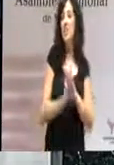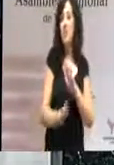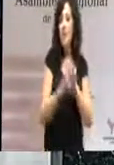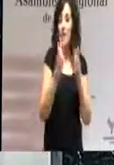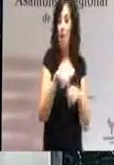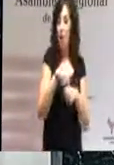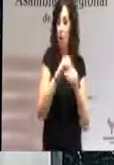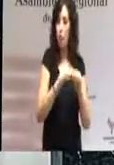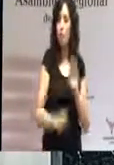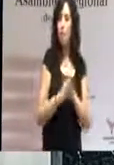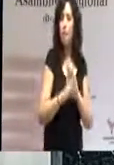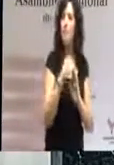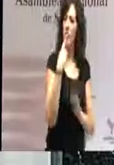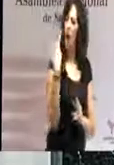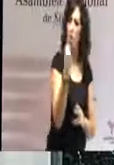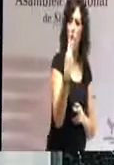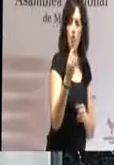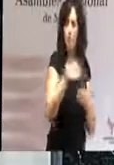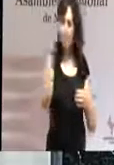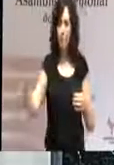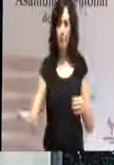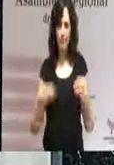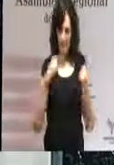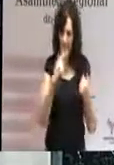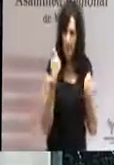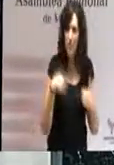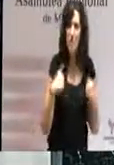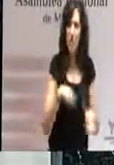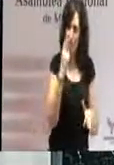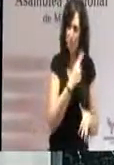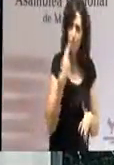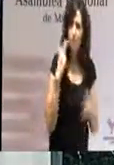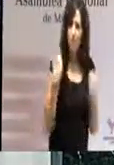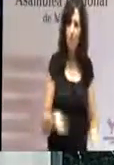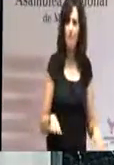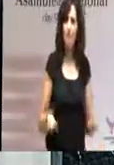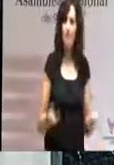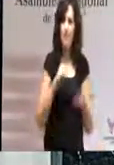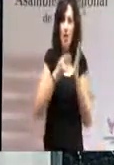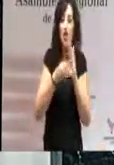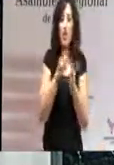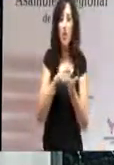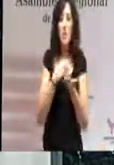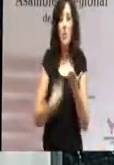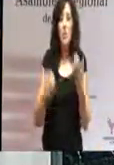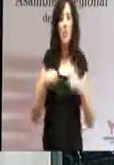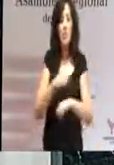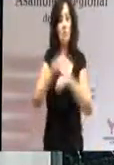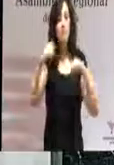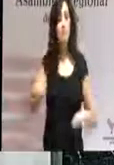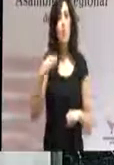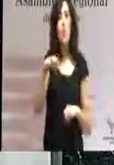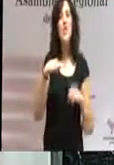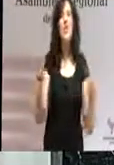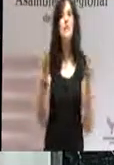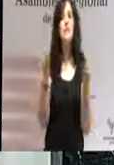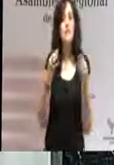cargo. Señor presidente, coincidimos en que solo tendremos un proyecto regional consistente, con